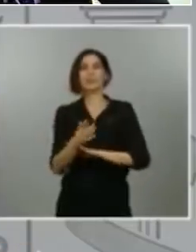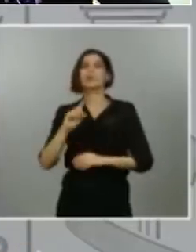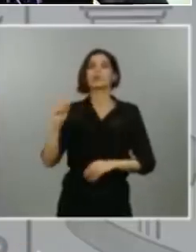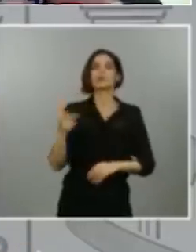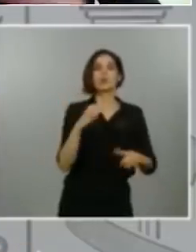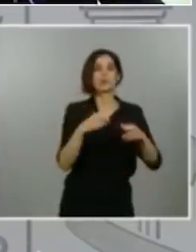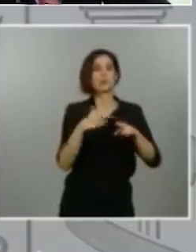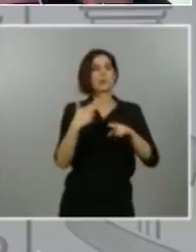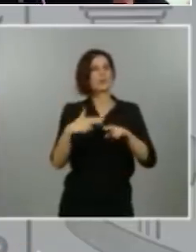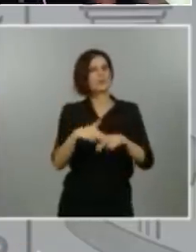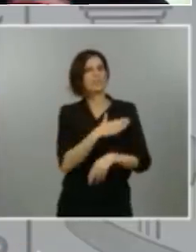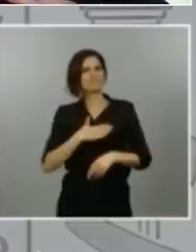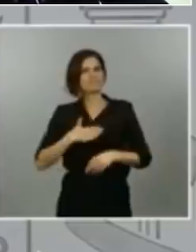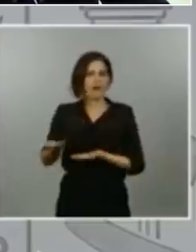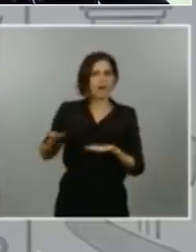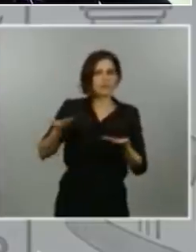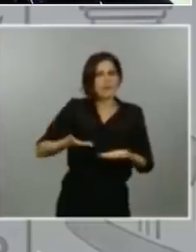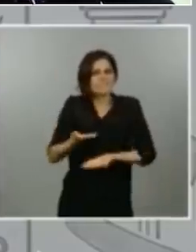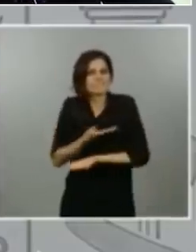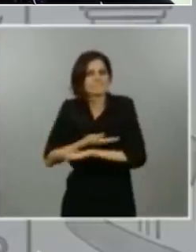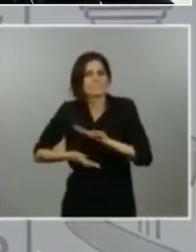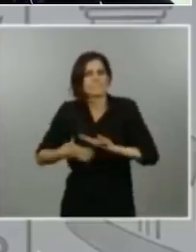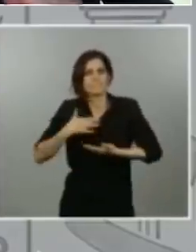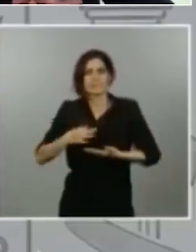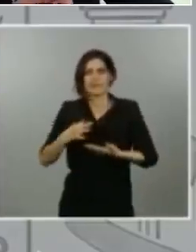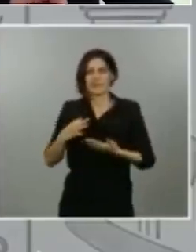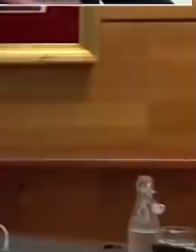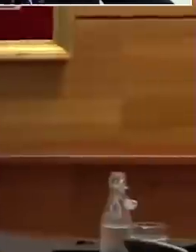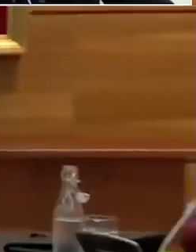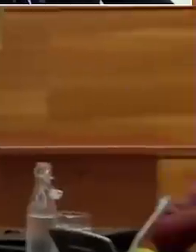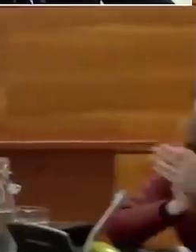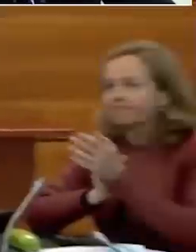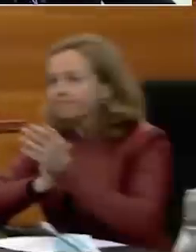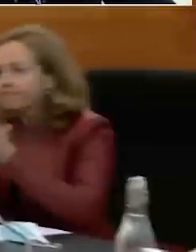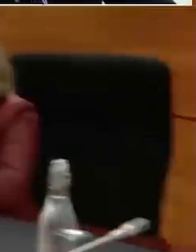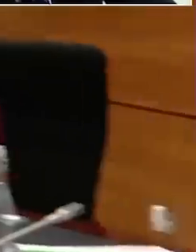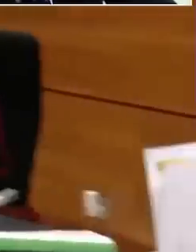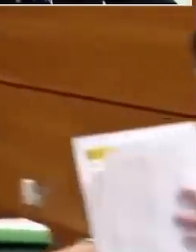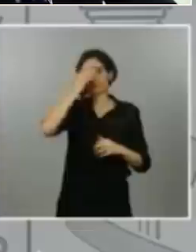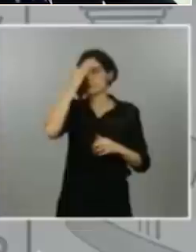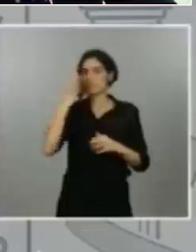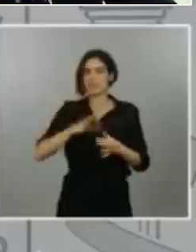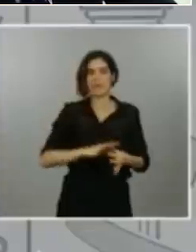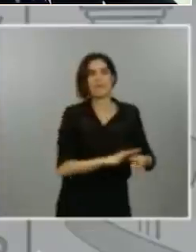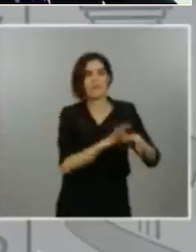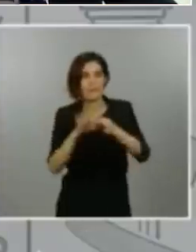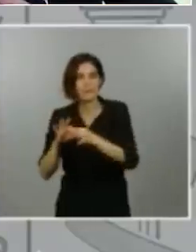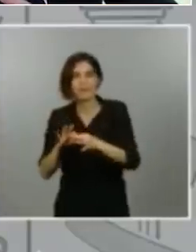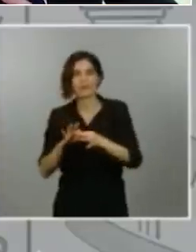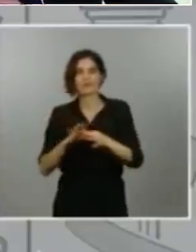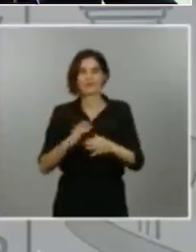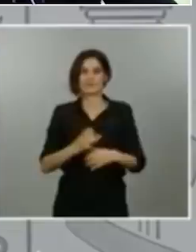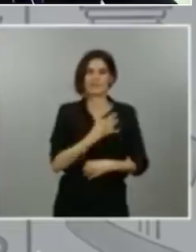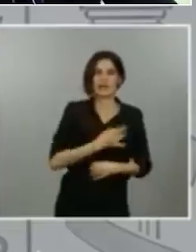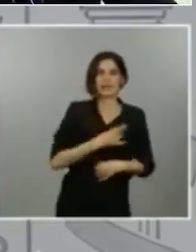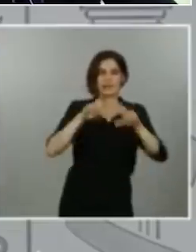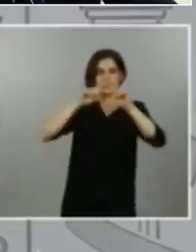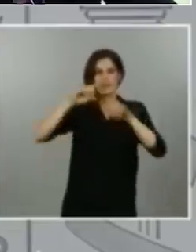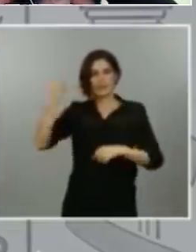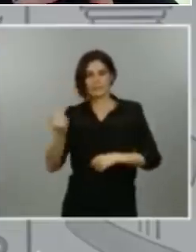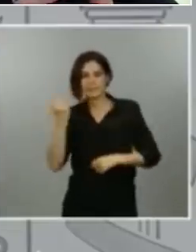montero a la postre de los mismos uno puede entender que el gobierno no goza de una